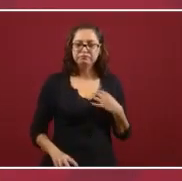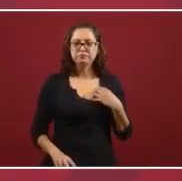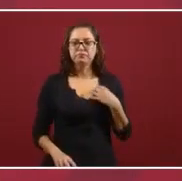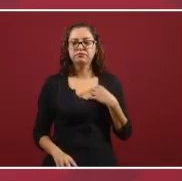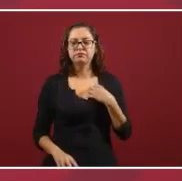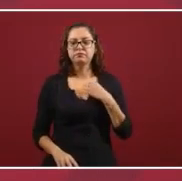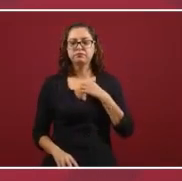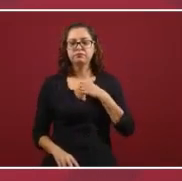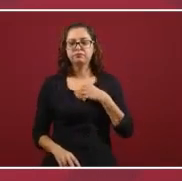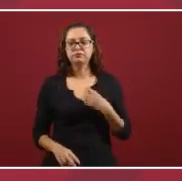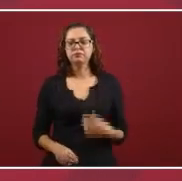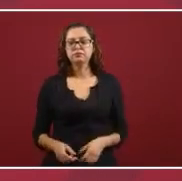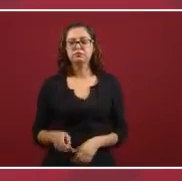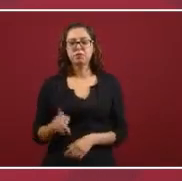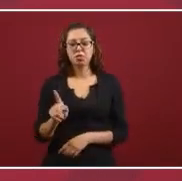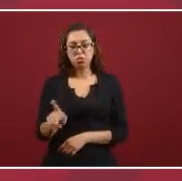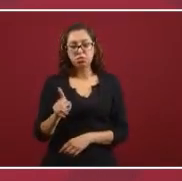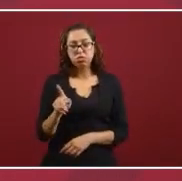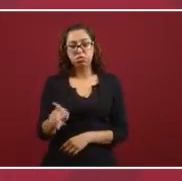no es simulación.